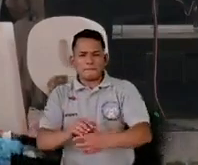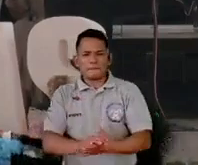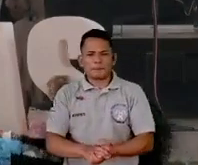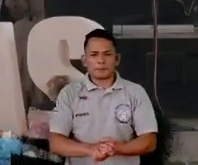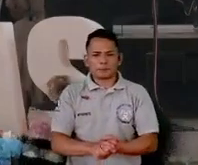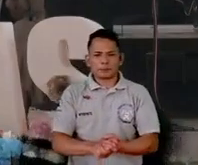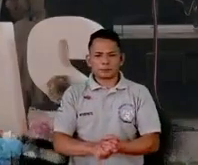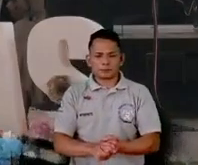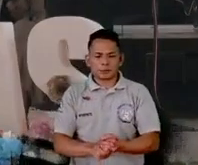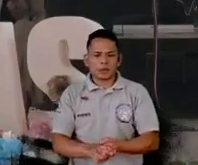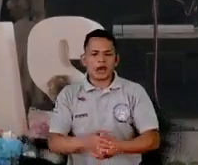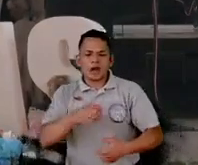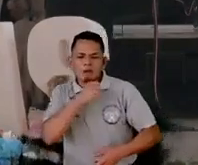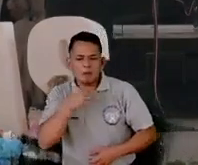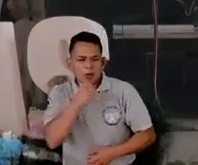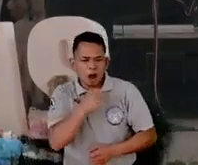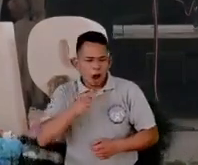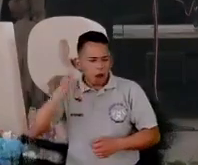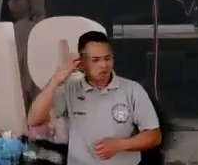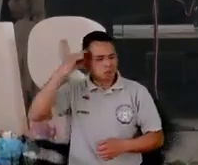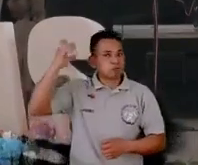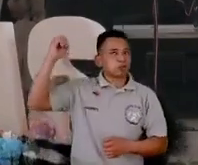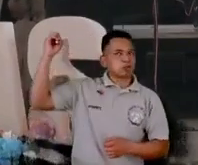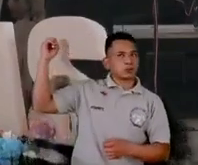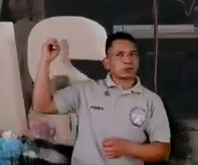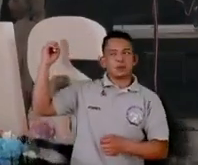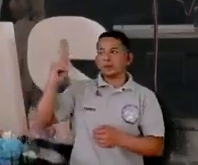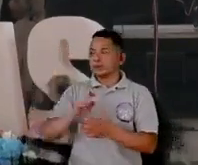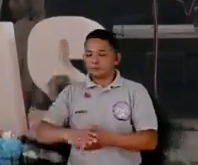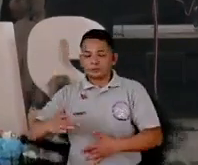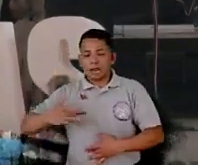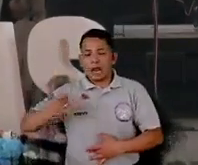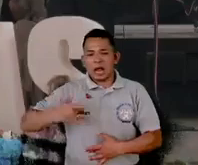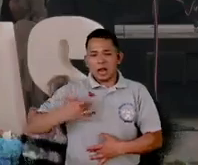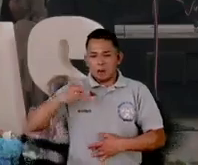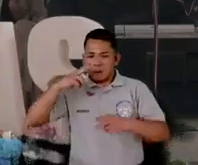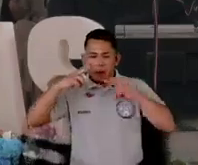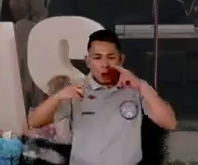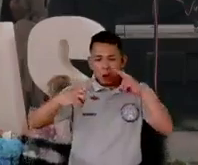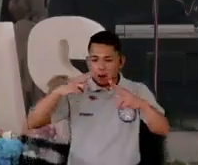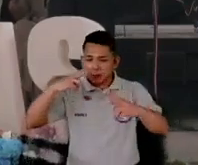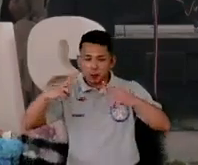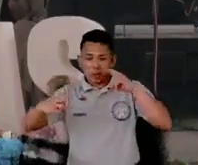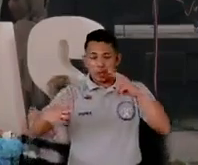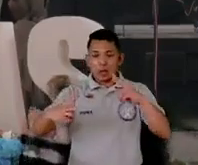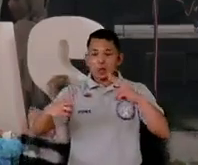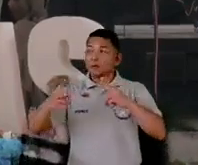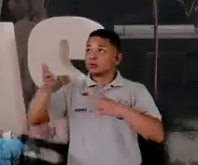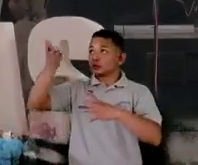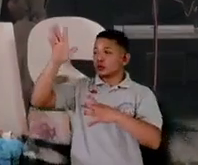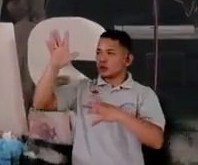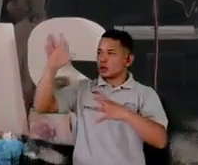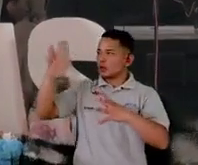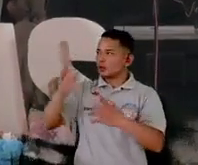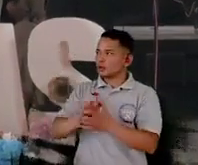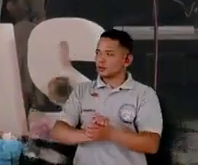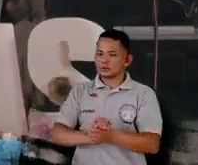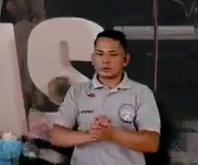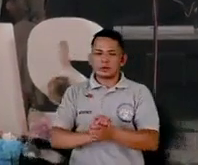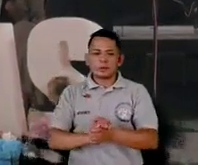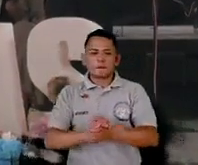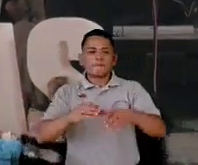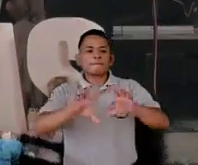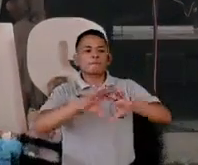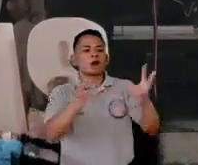los ancianos soñarán si no han soñado. Jóvenes verán visiones, haré prodigios sagrados y señales en la tierra